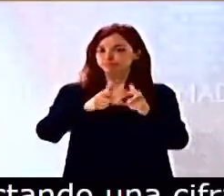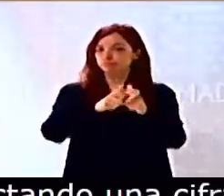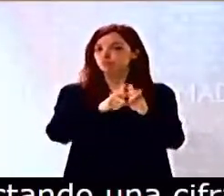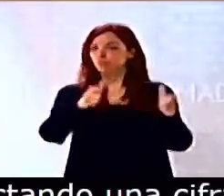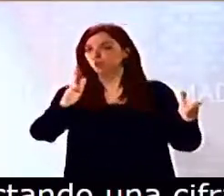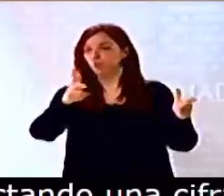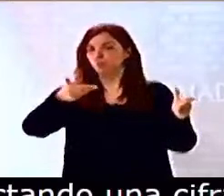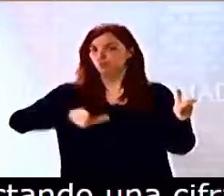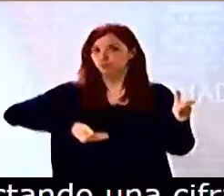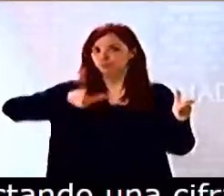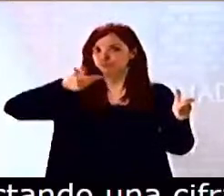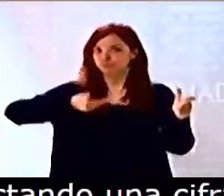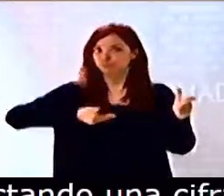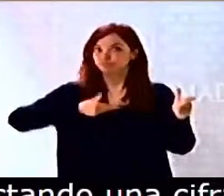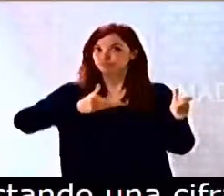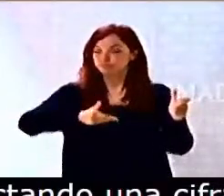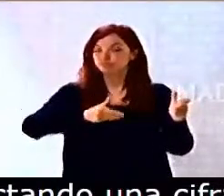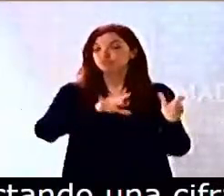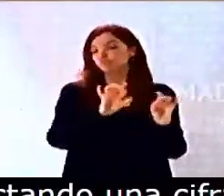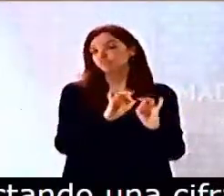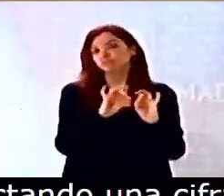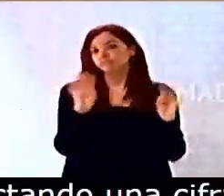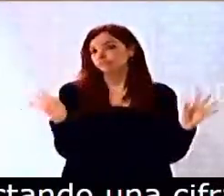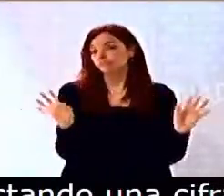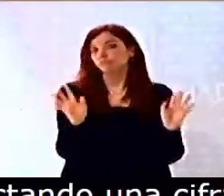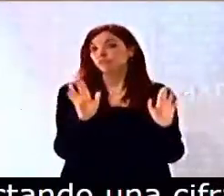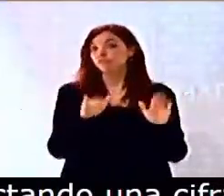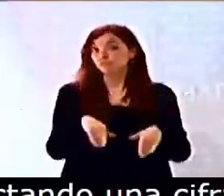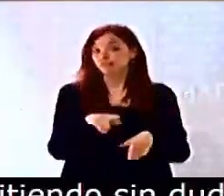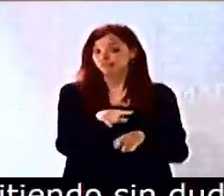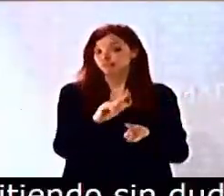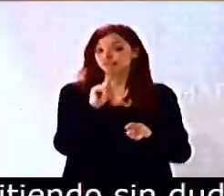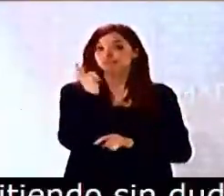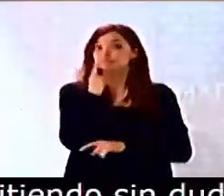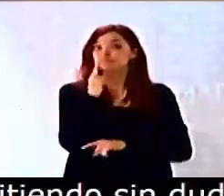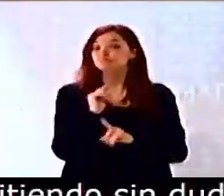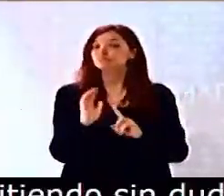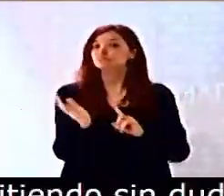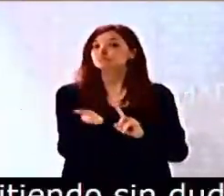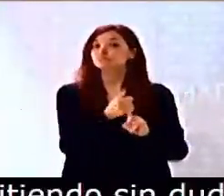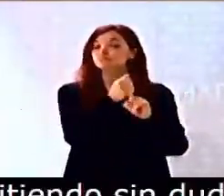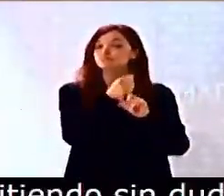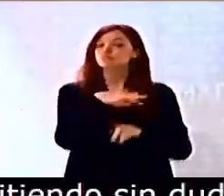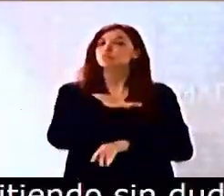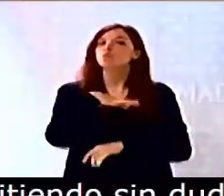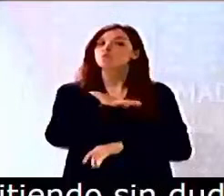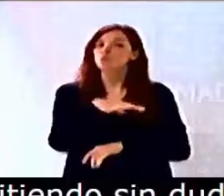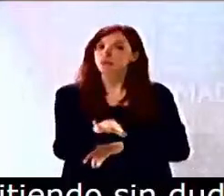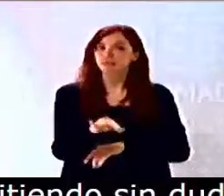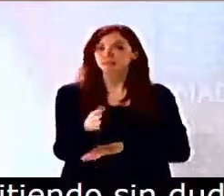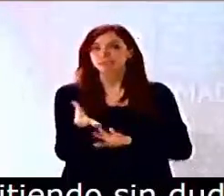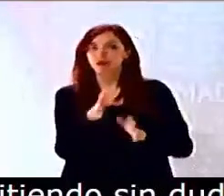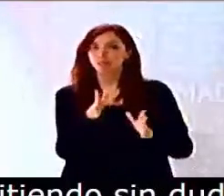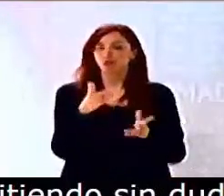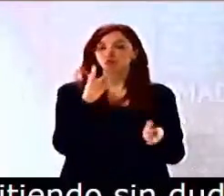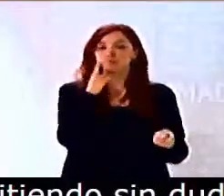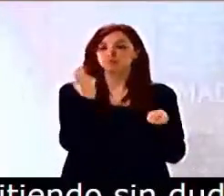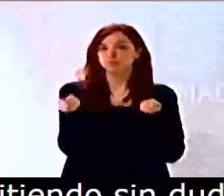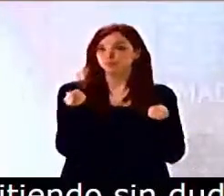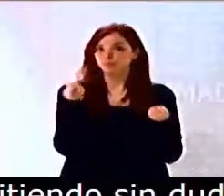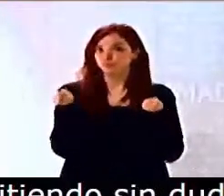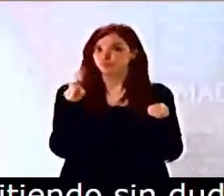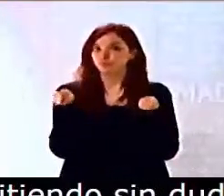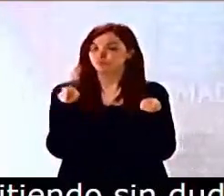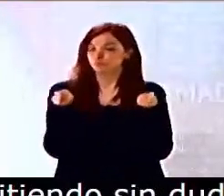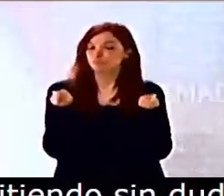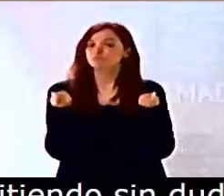y que nos esté permitiendo, sin duda ninguna, poder tener en cierta medida controlada